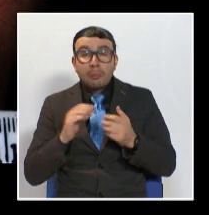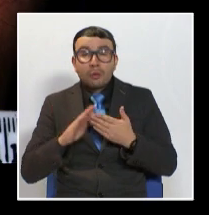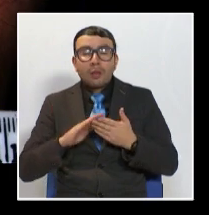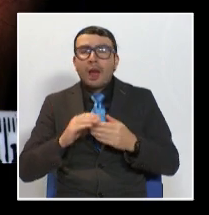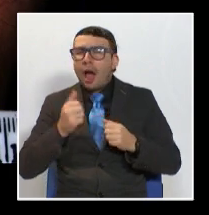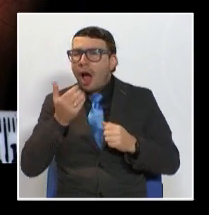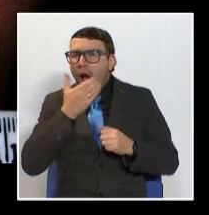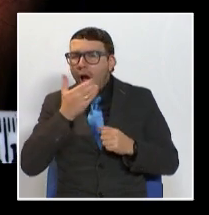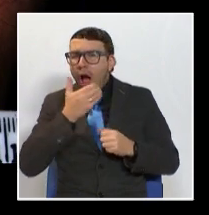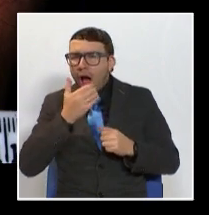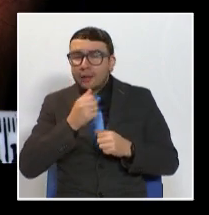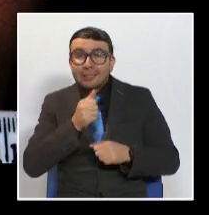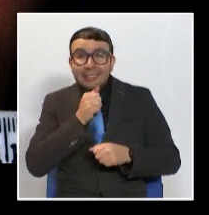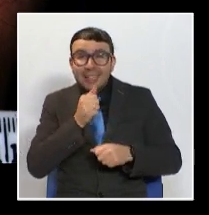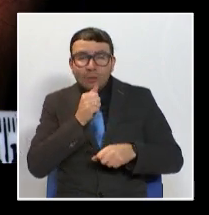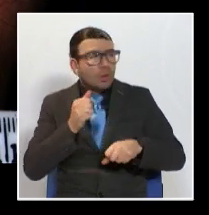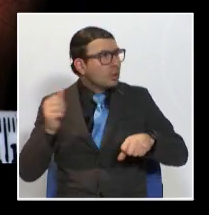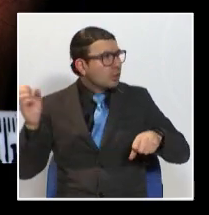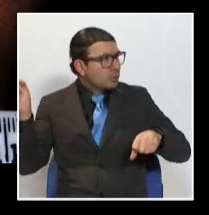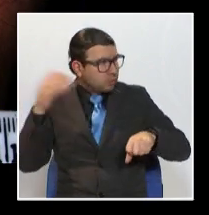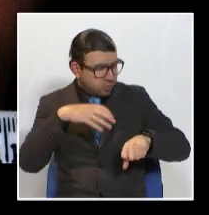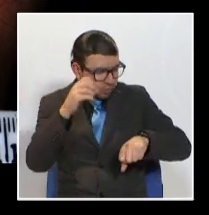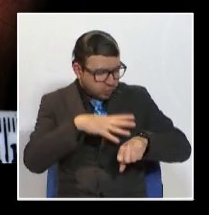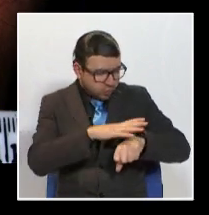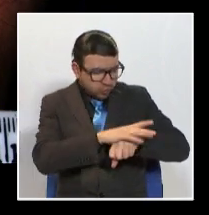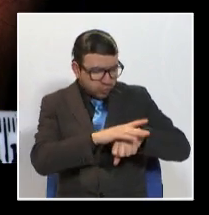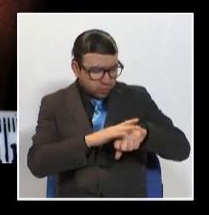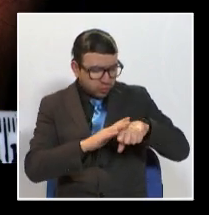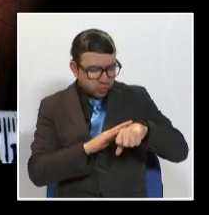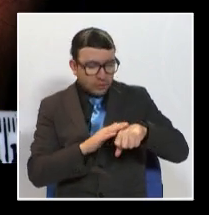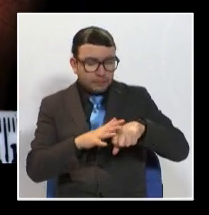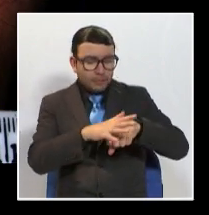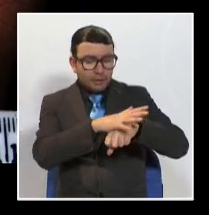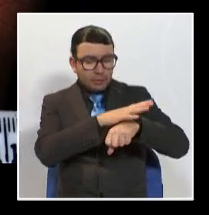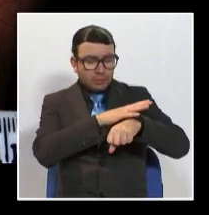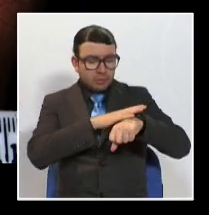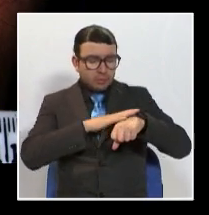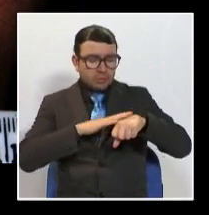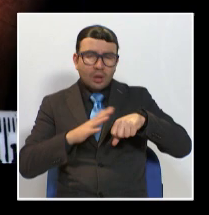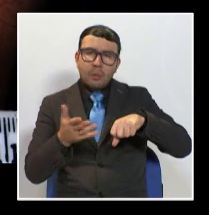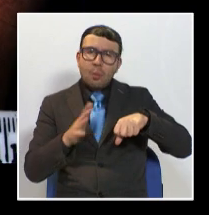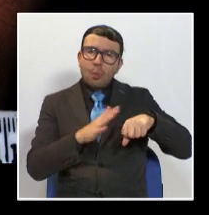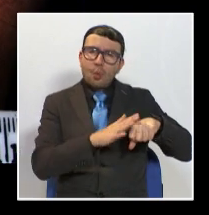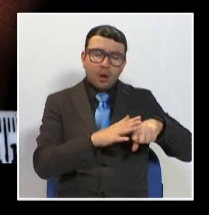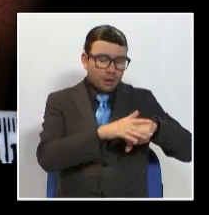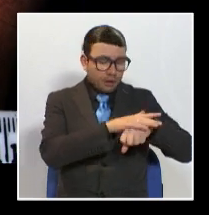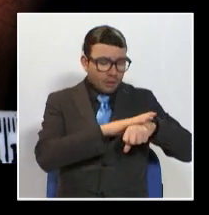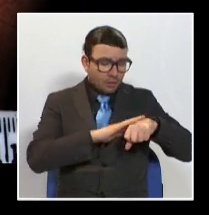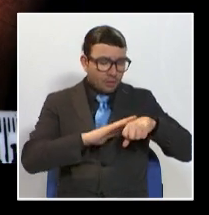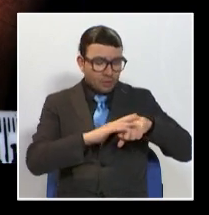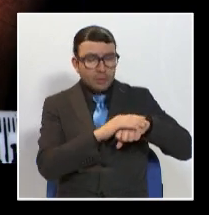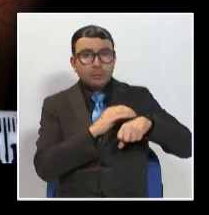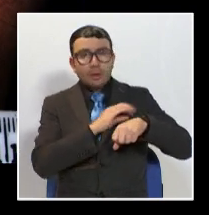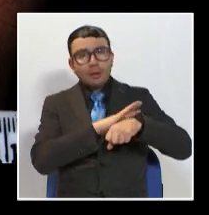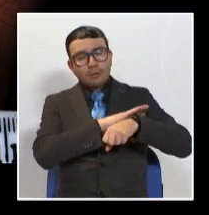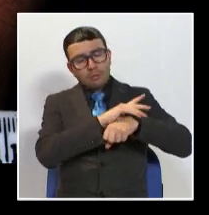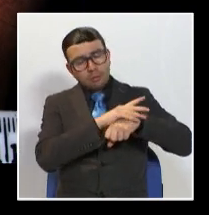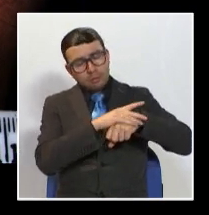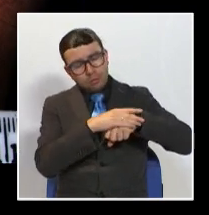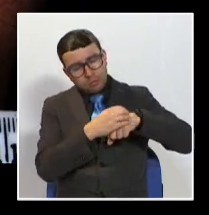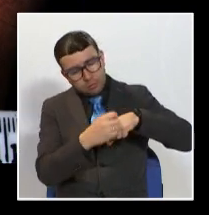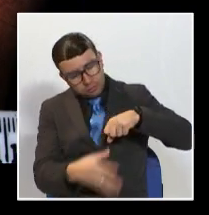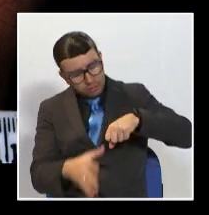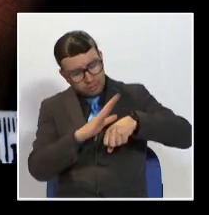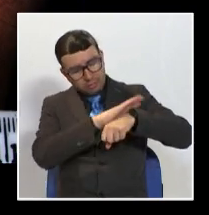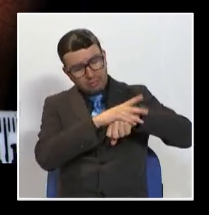quemadura produjo un daño o una muerte celular sobre las capas superficiales, y lo que vemos es una erosión que es un desprendimiento de la capa más superficial